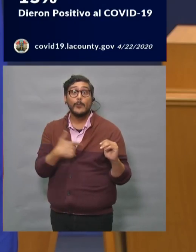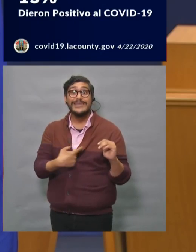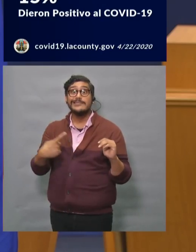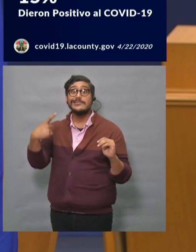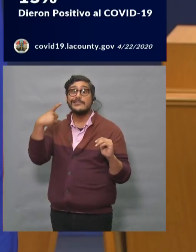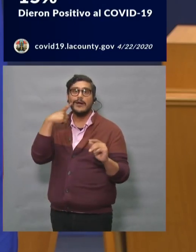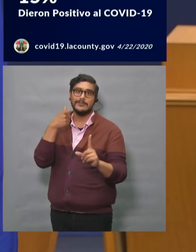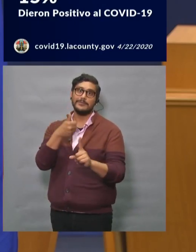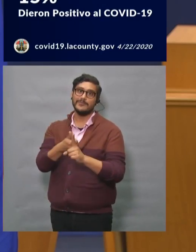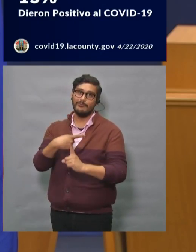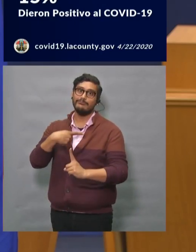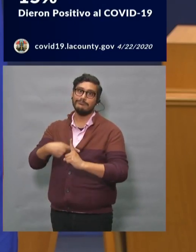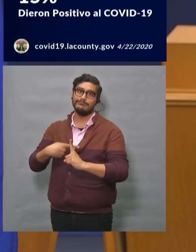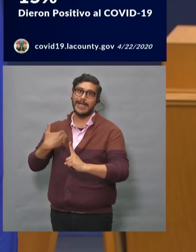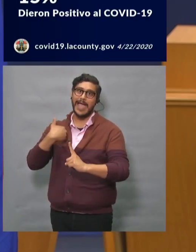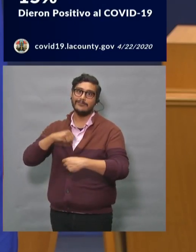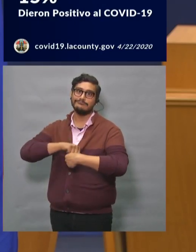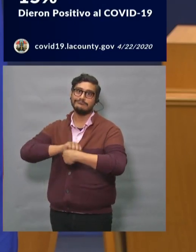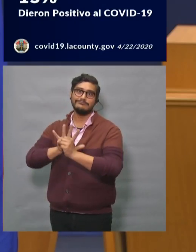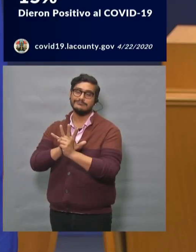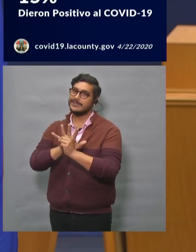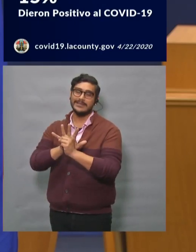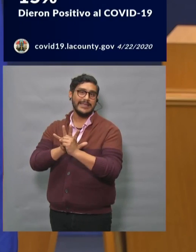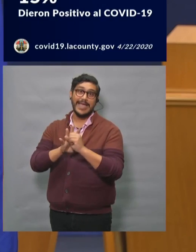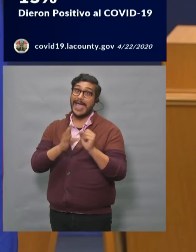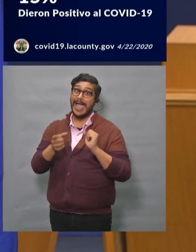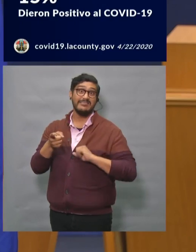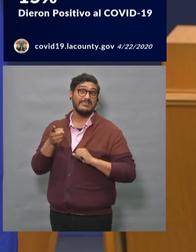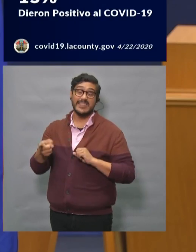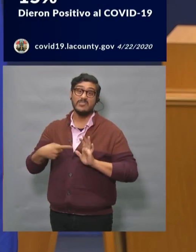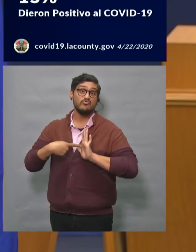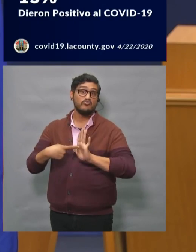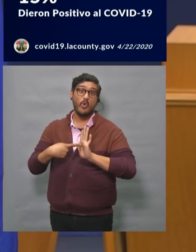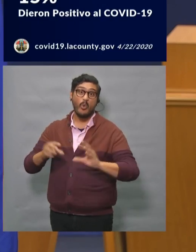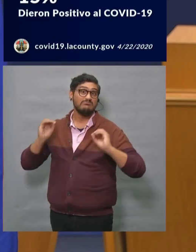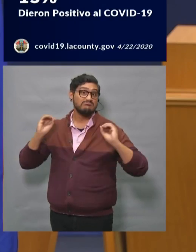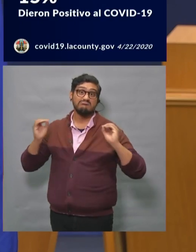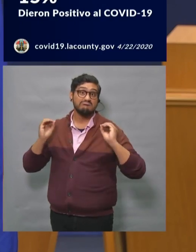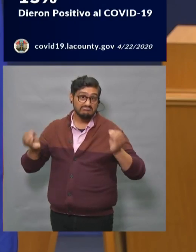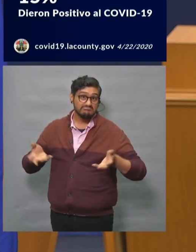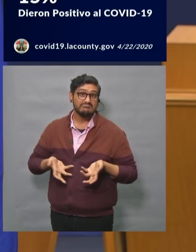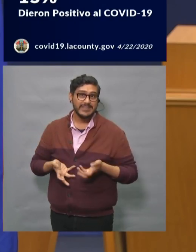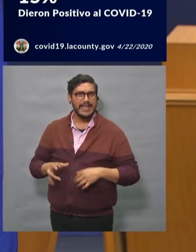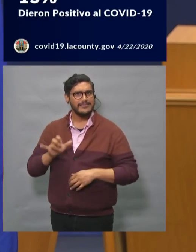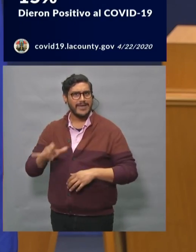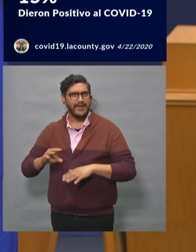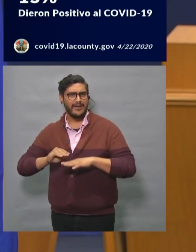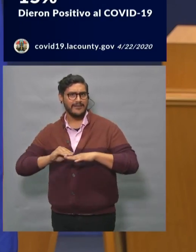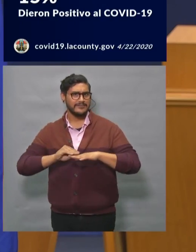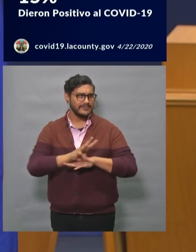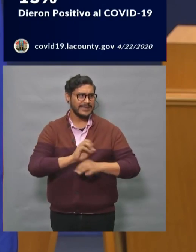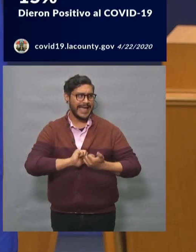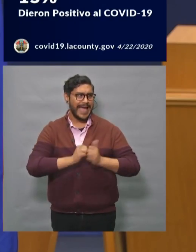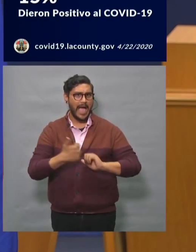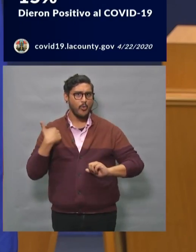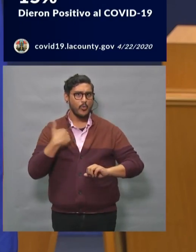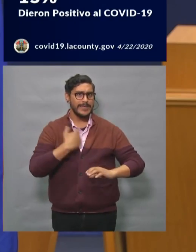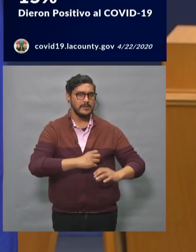por COVID-19 y que no están enfermas, afecta cómo protegemos nuestros residentes